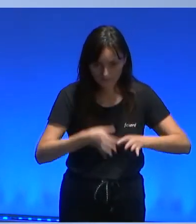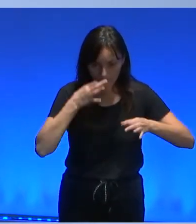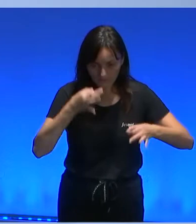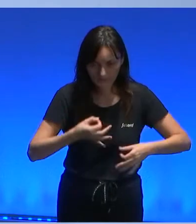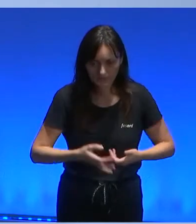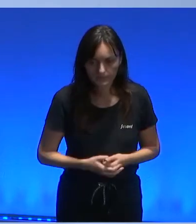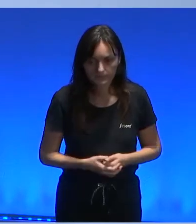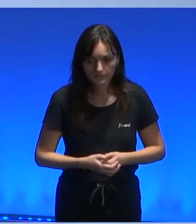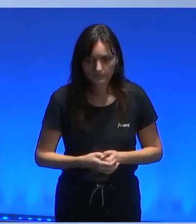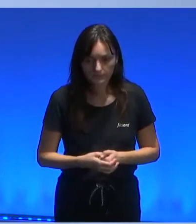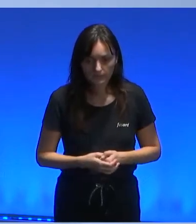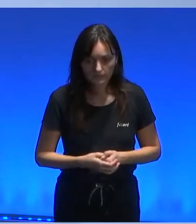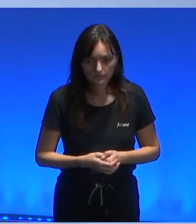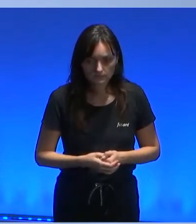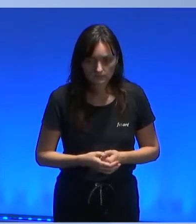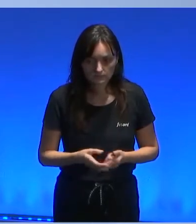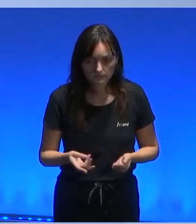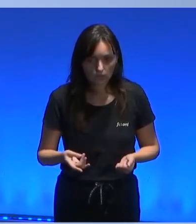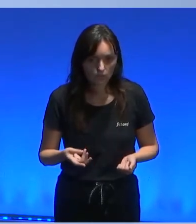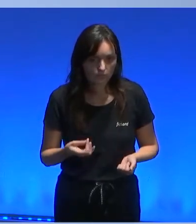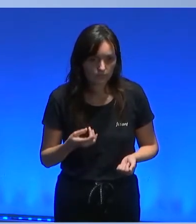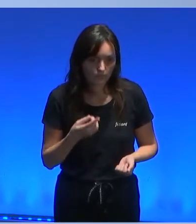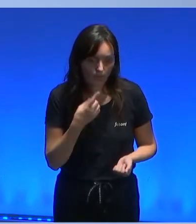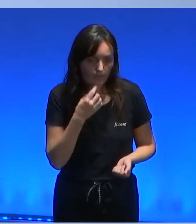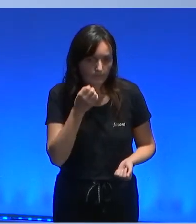esto sin pensar que sea malo,